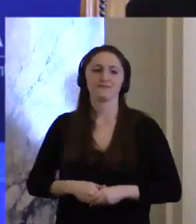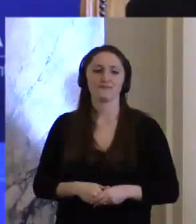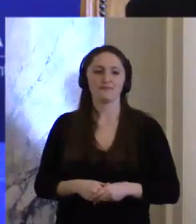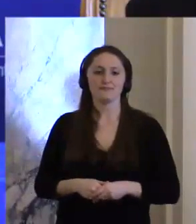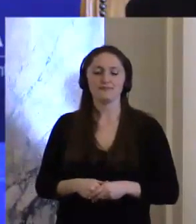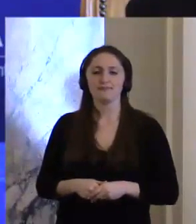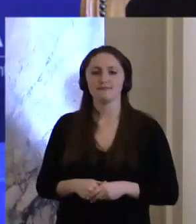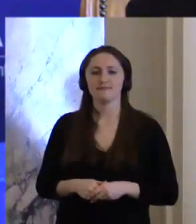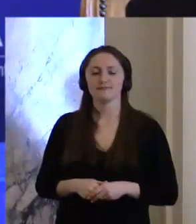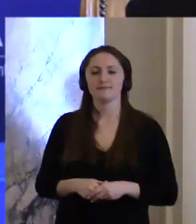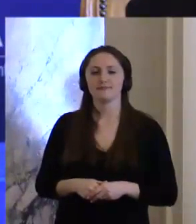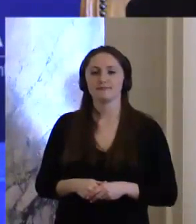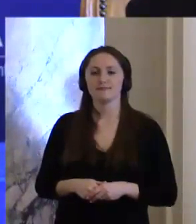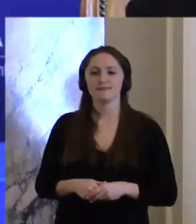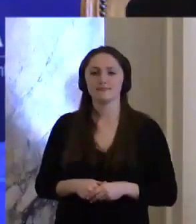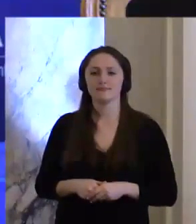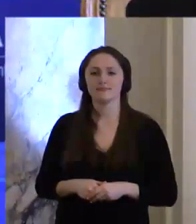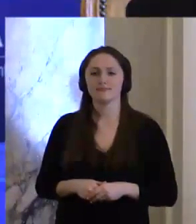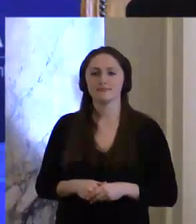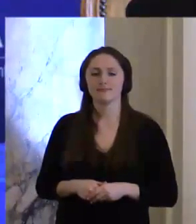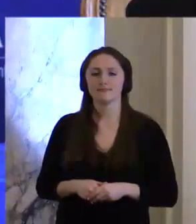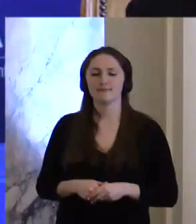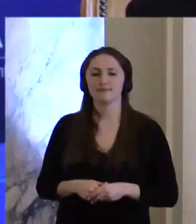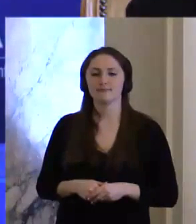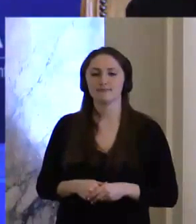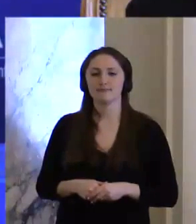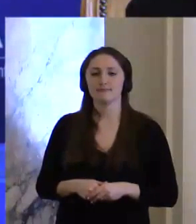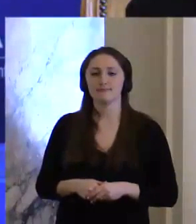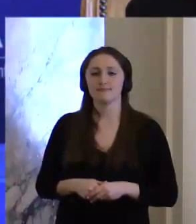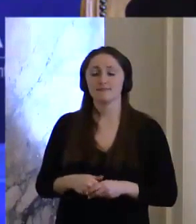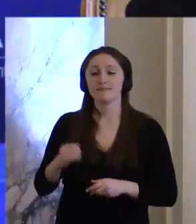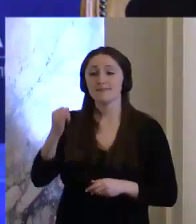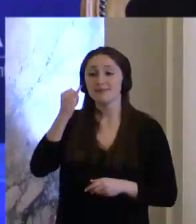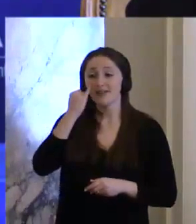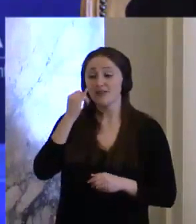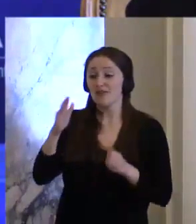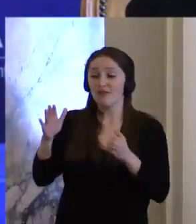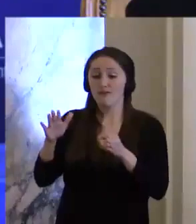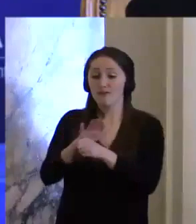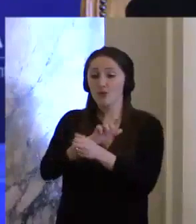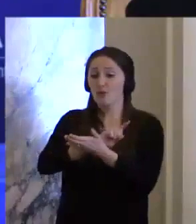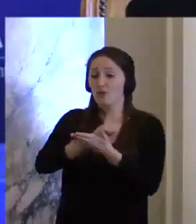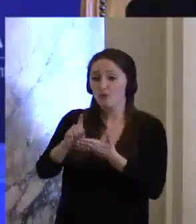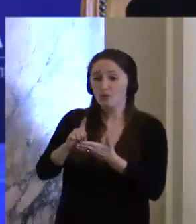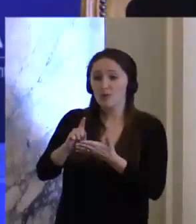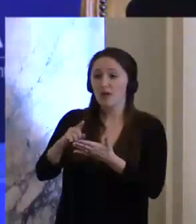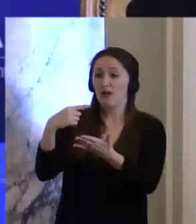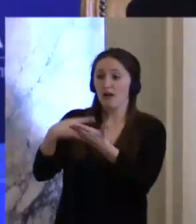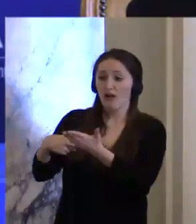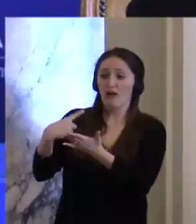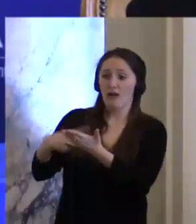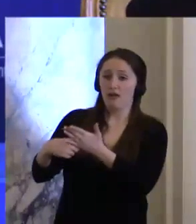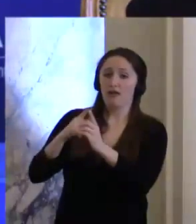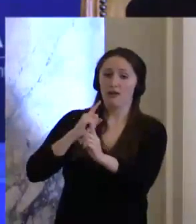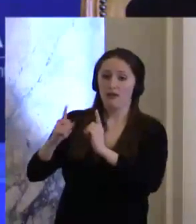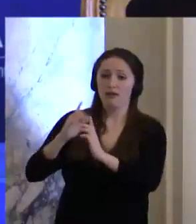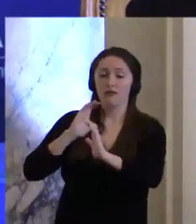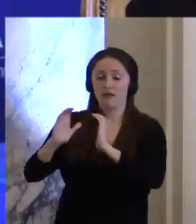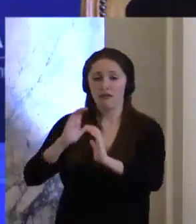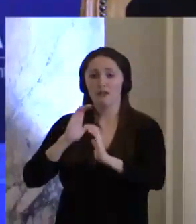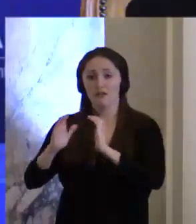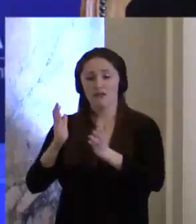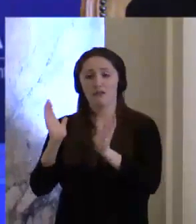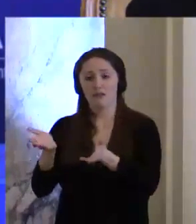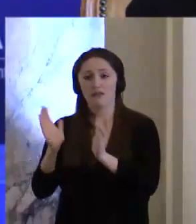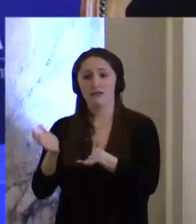que nos sientemos a hablar una semana completa o un día o medio día y lo que nos digan no tenemos